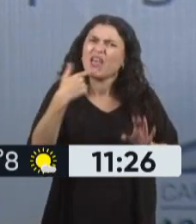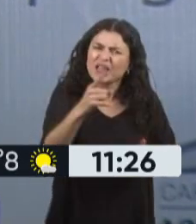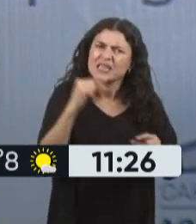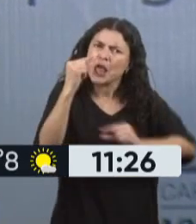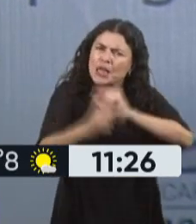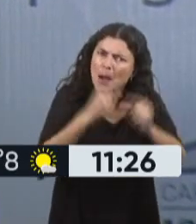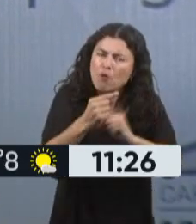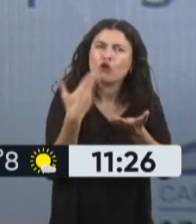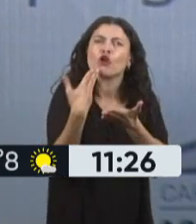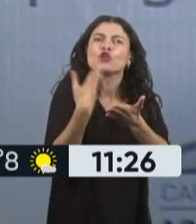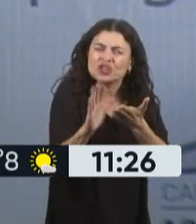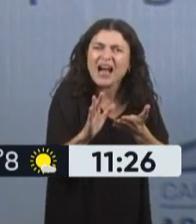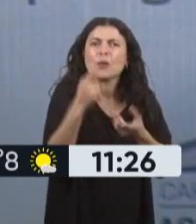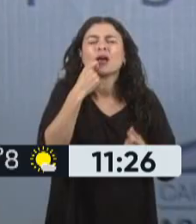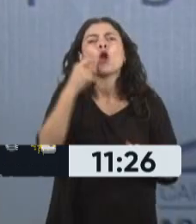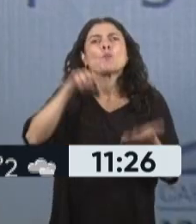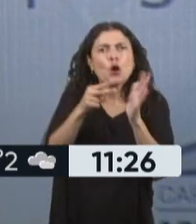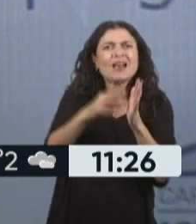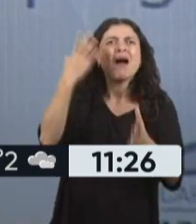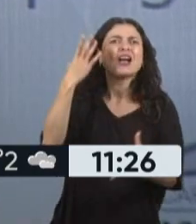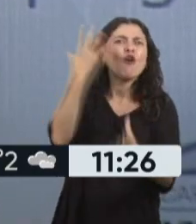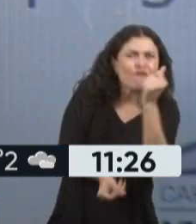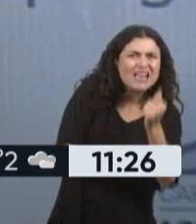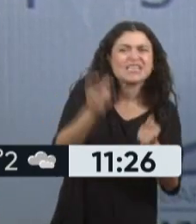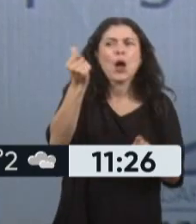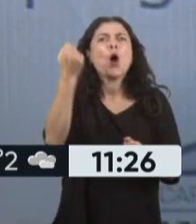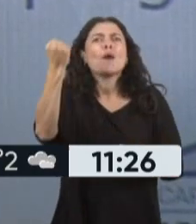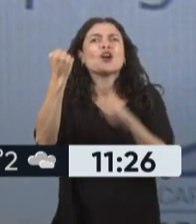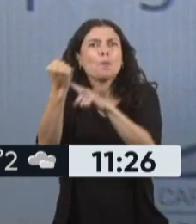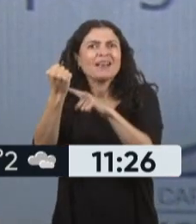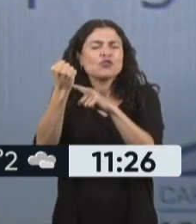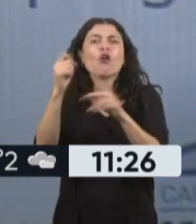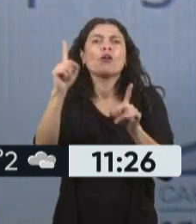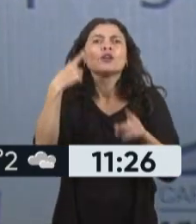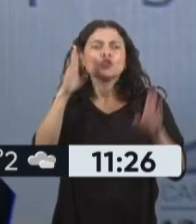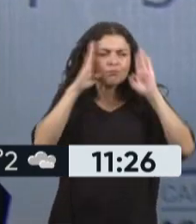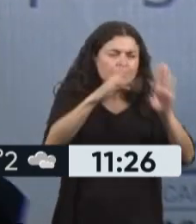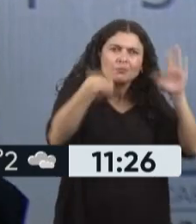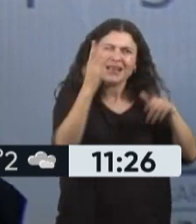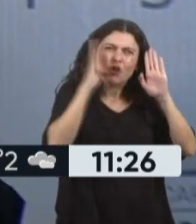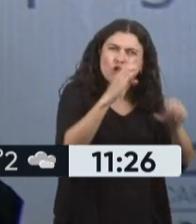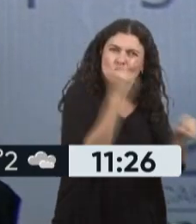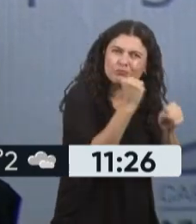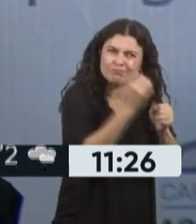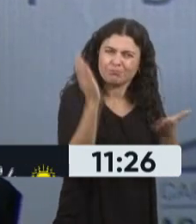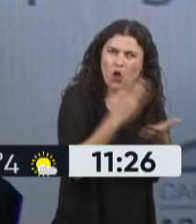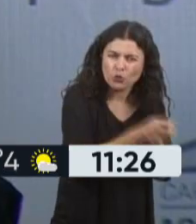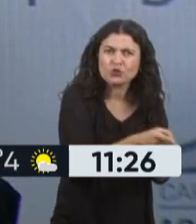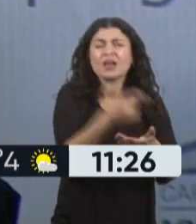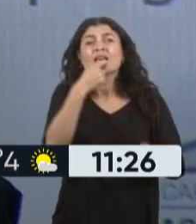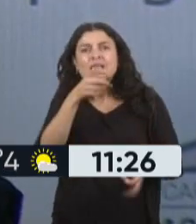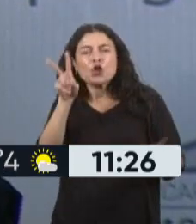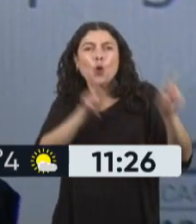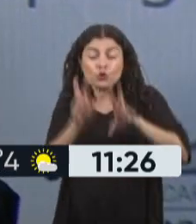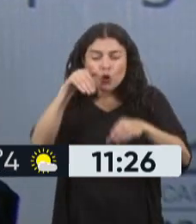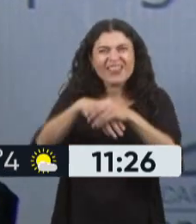el riesgo de descalce de moneda. Y al eliminarse el riesgo de descalce de monedas, ustedes van a un negocio que tiene menos riesgo, por